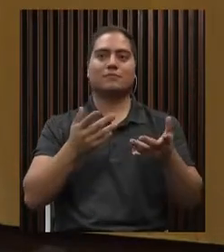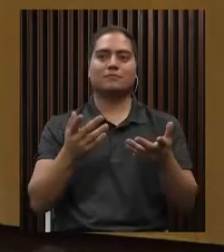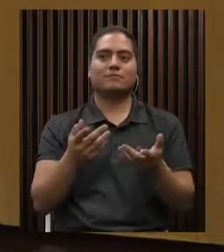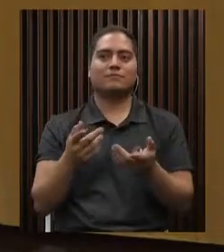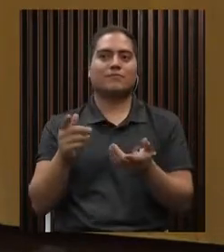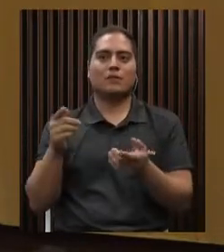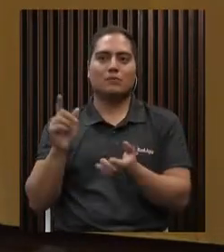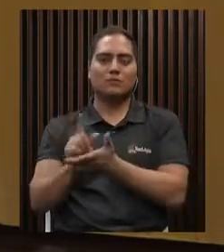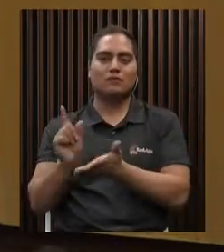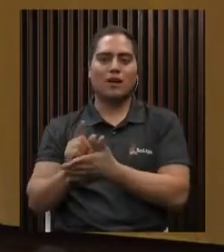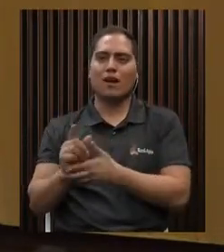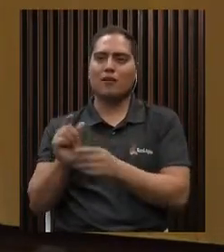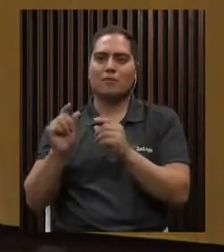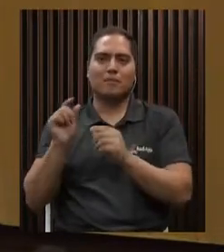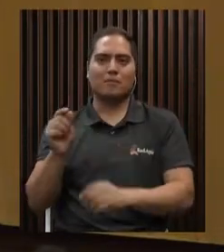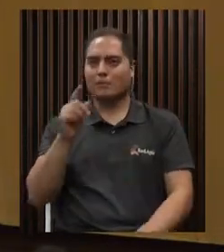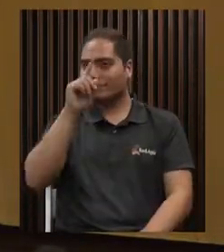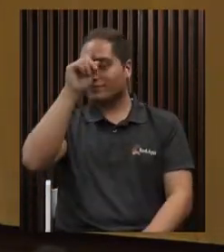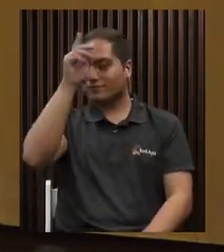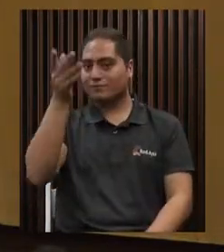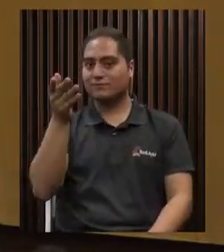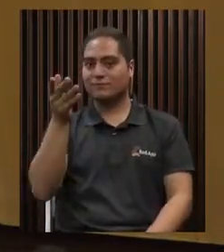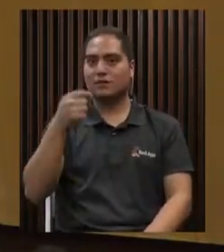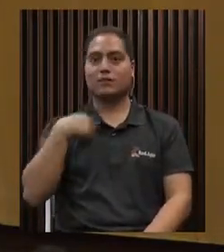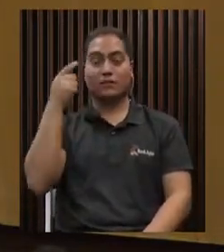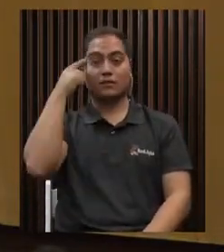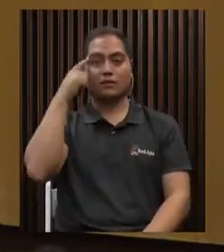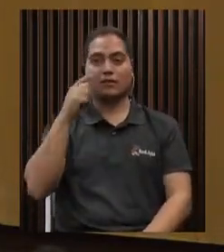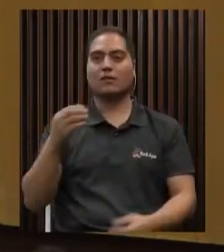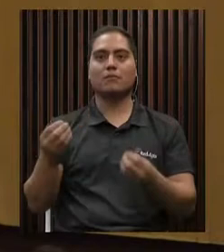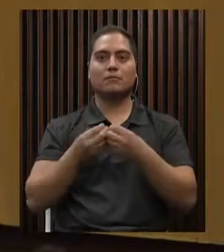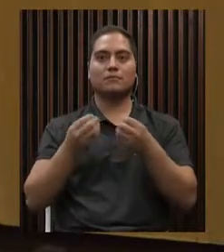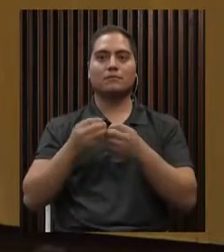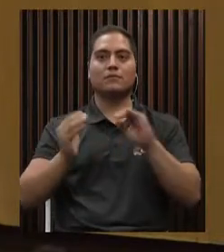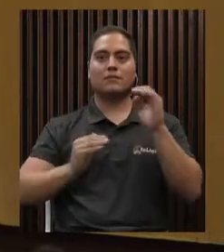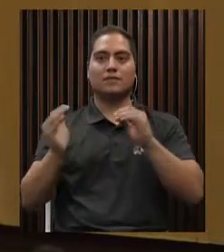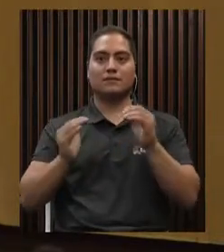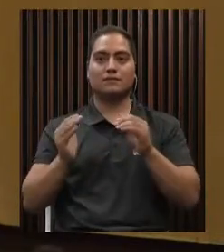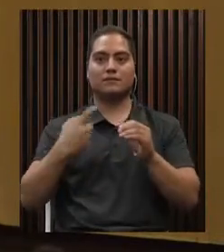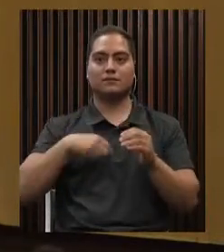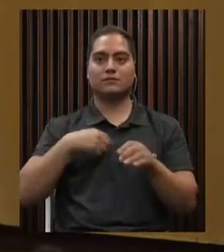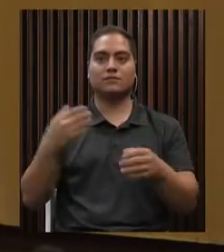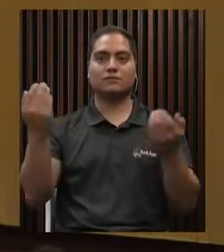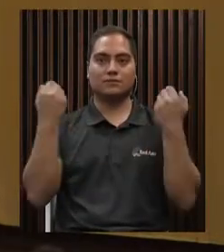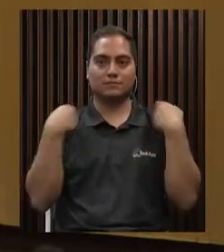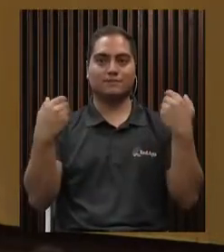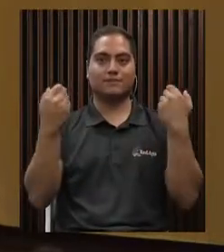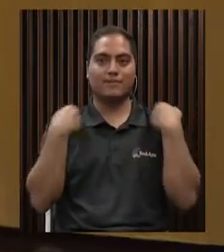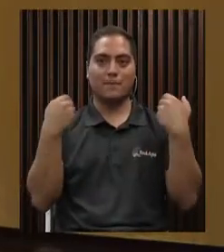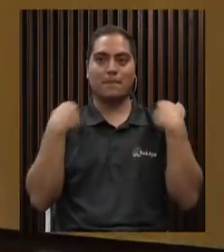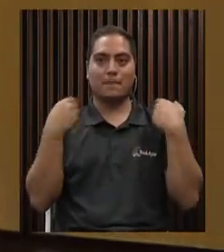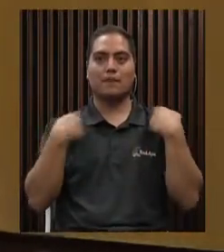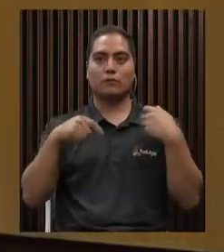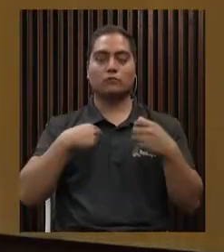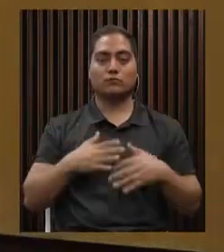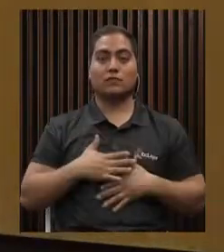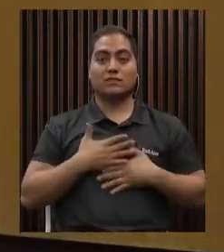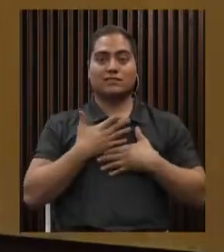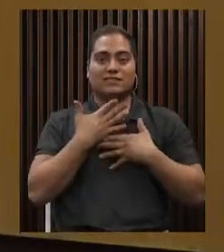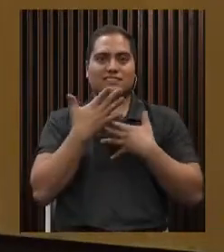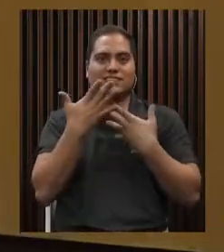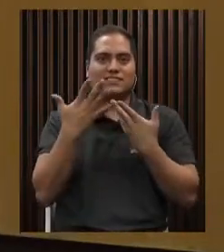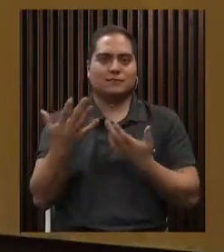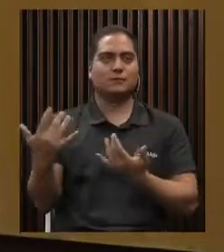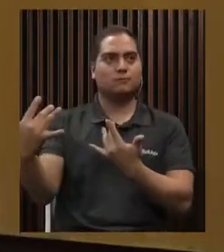tradicional. Entonces creo que en la mayoría de las veces tratamos de no sentir presión con respecto al